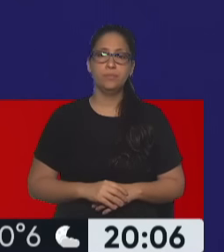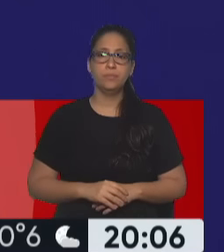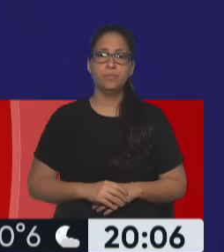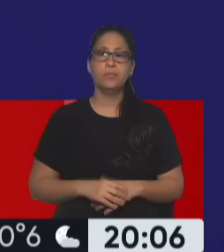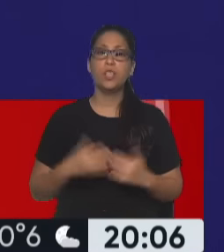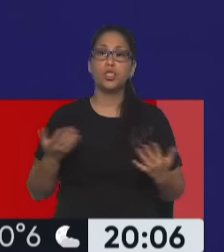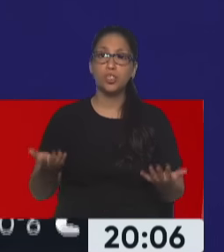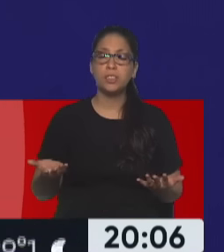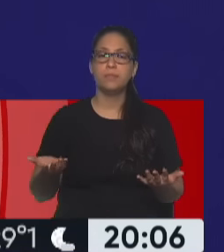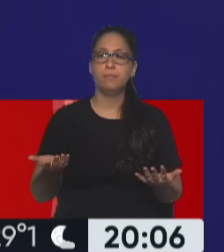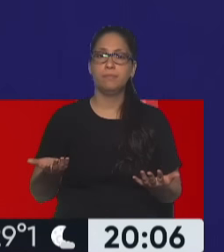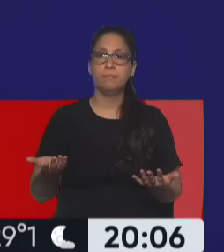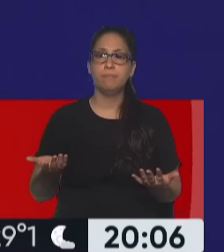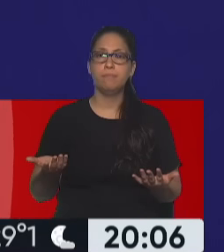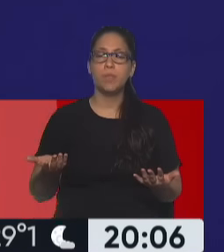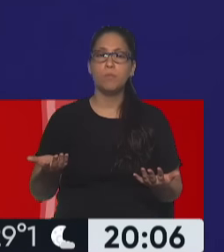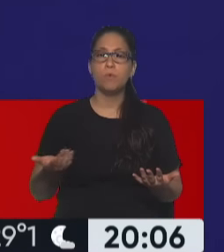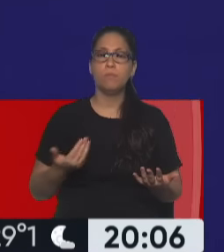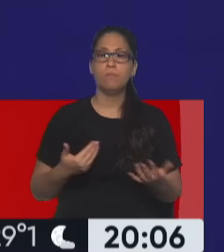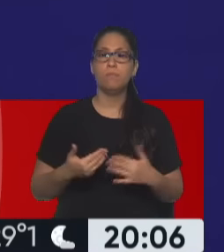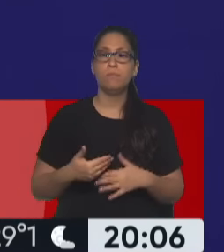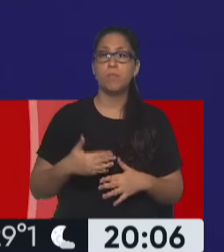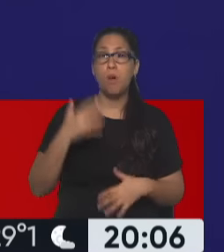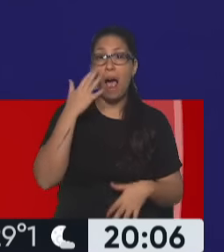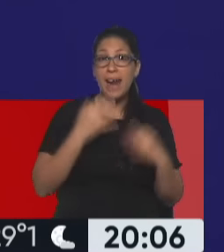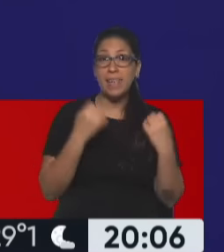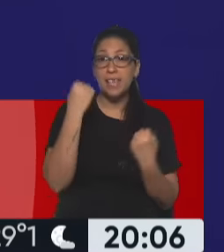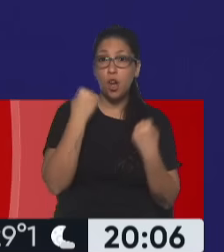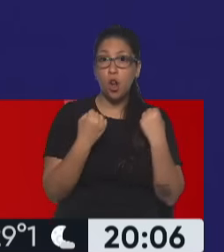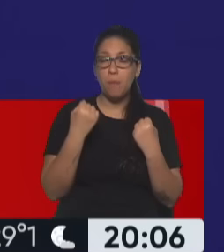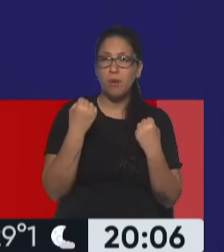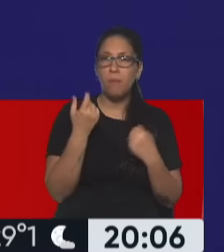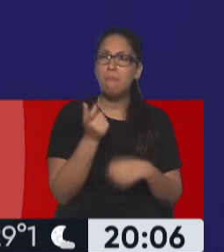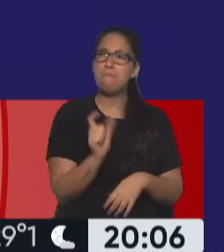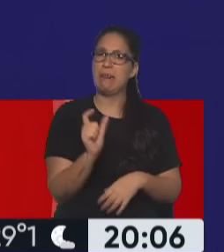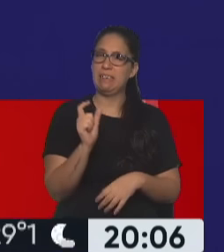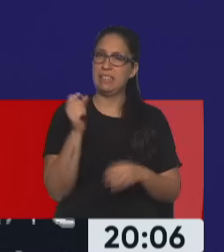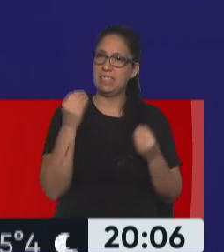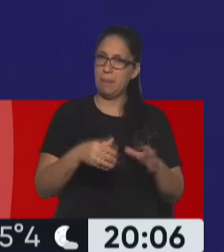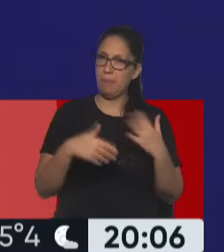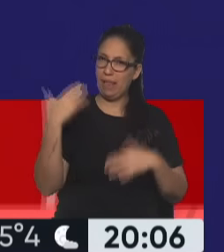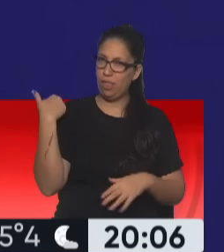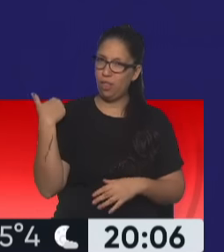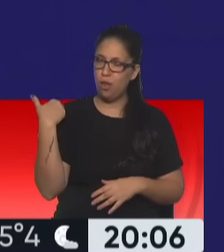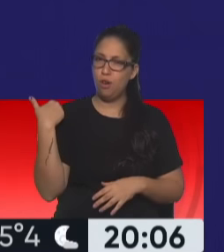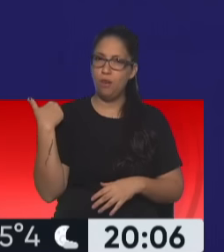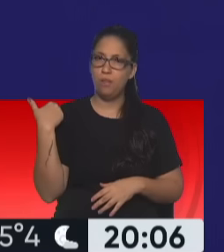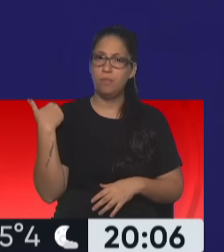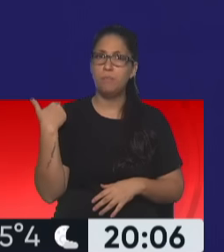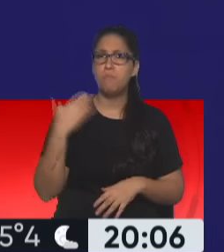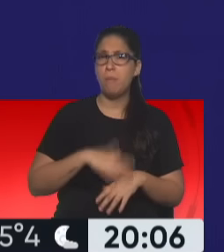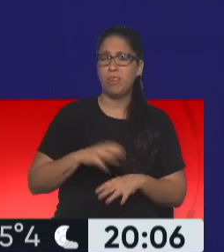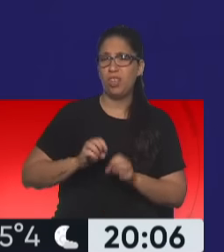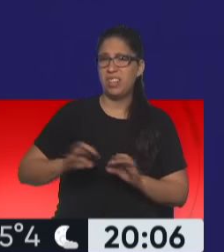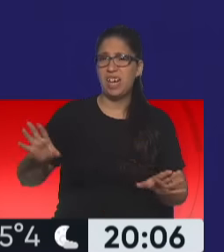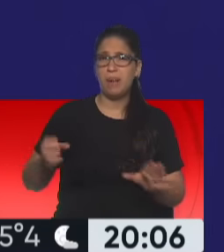una de las partes importantes que se perdió en el análisis económico, después de que apareció el nefasto y